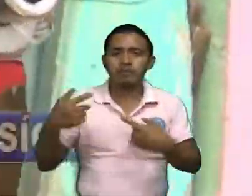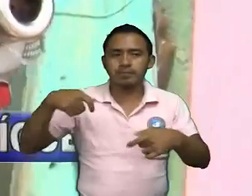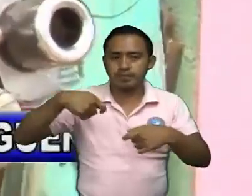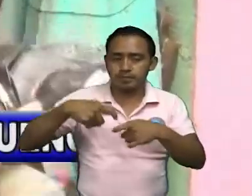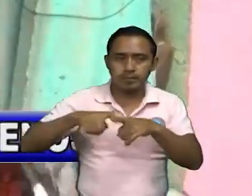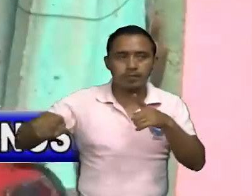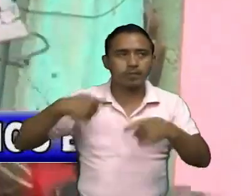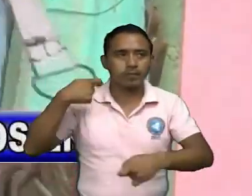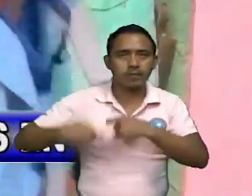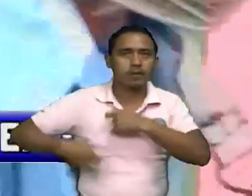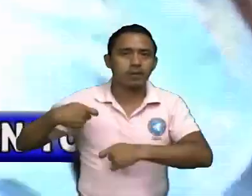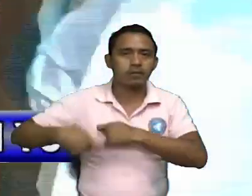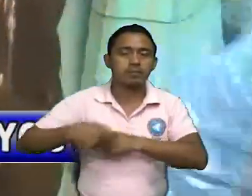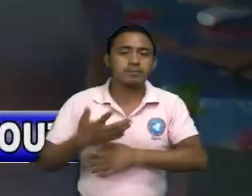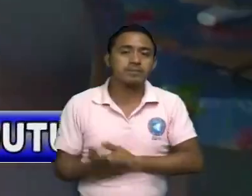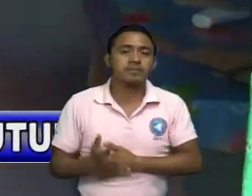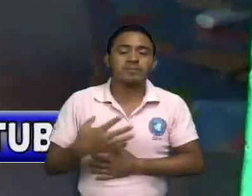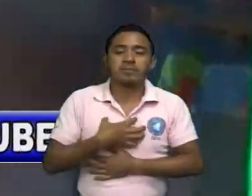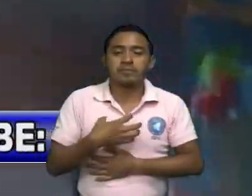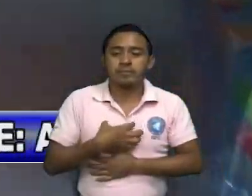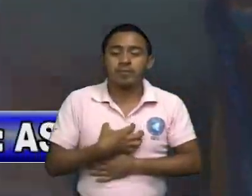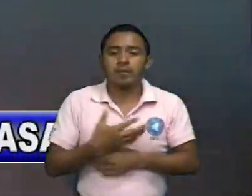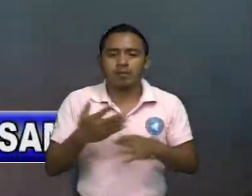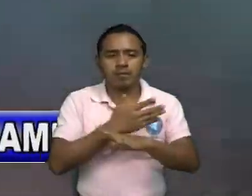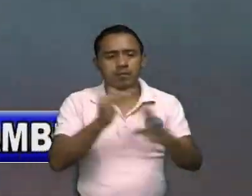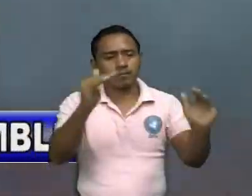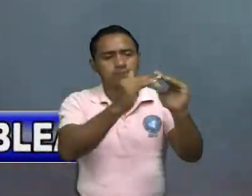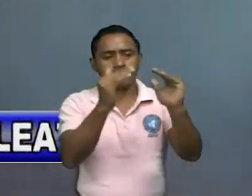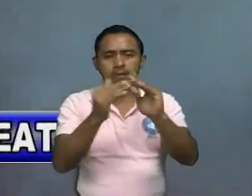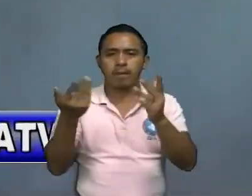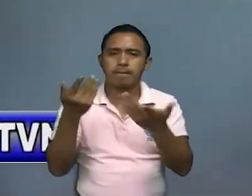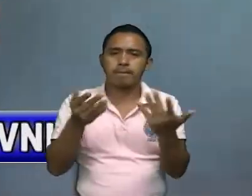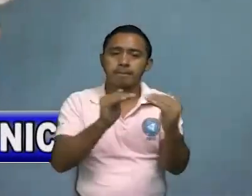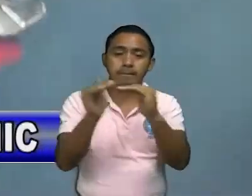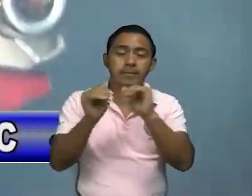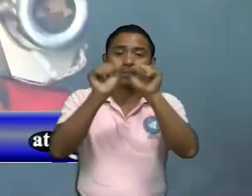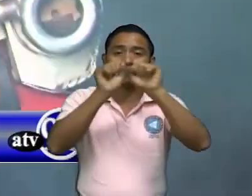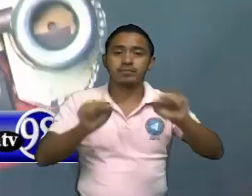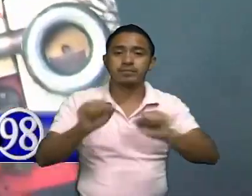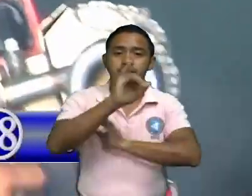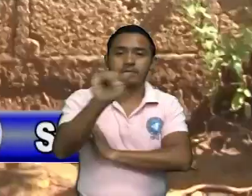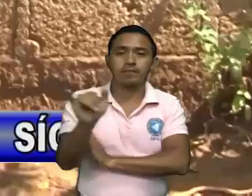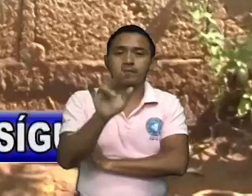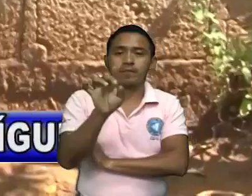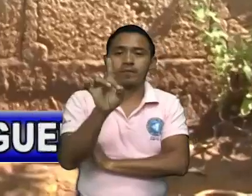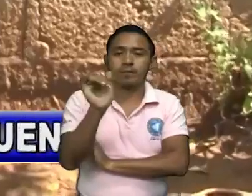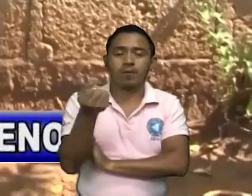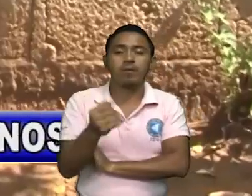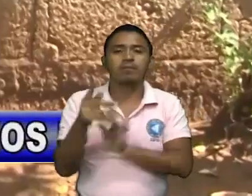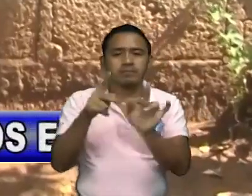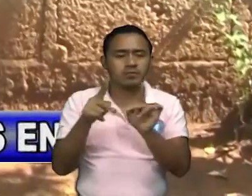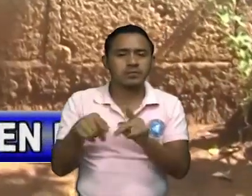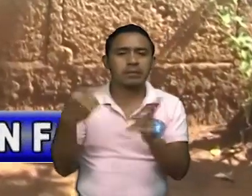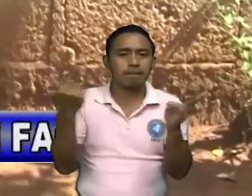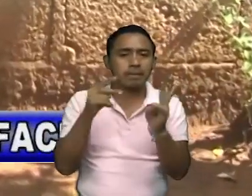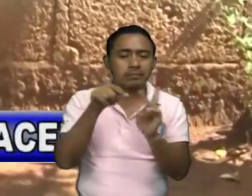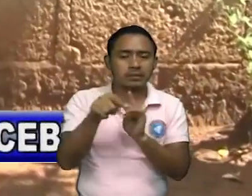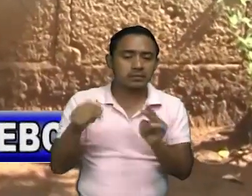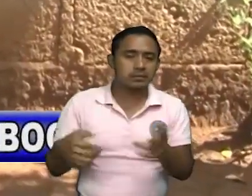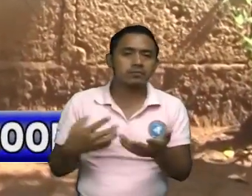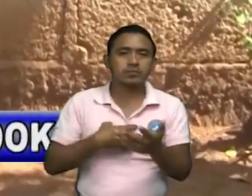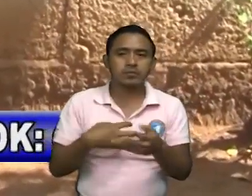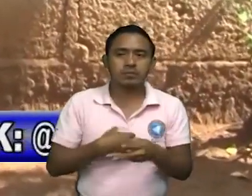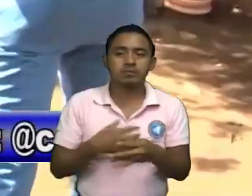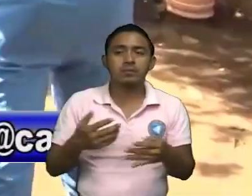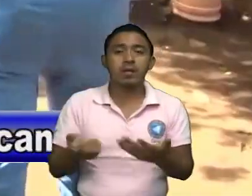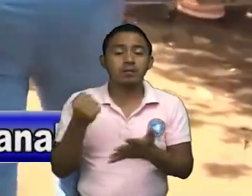septiembre, brigadas de salud fumigaron decenas de viviendas en el barrio San Judas. La población de este popular barrio de Managua reconoce